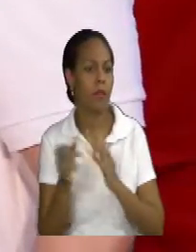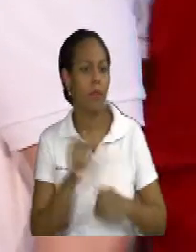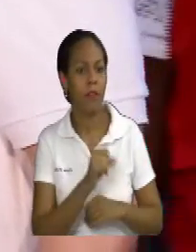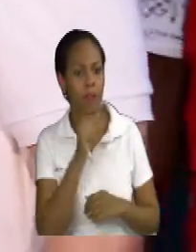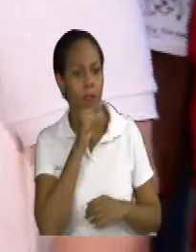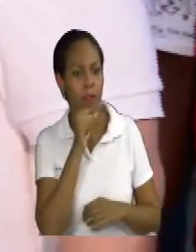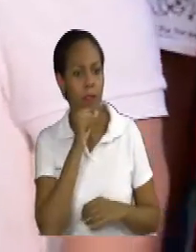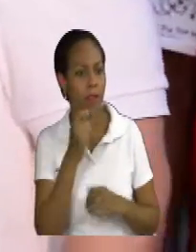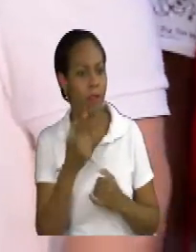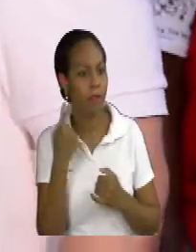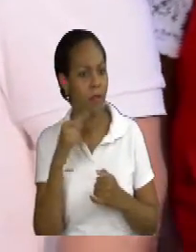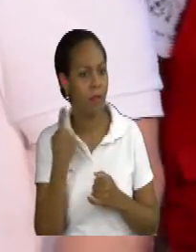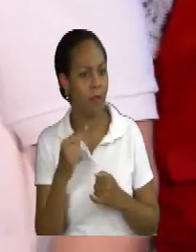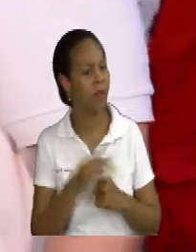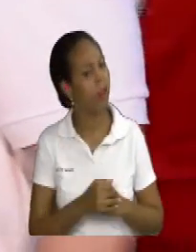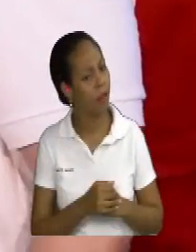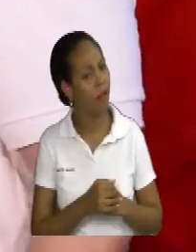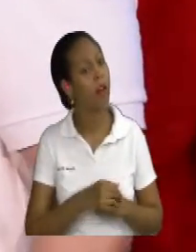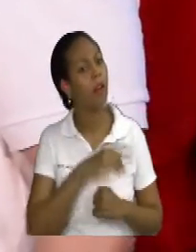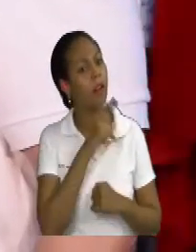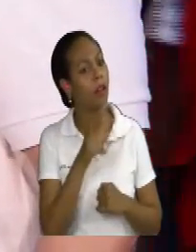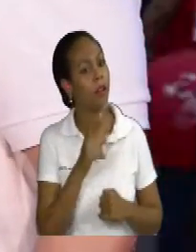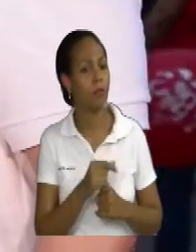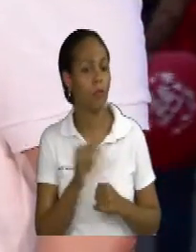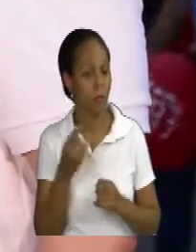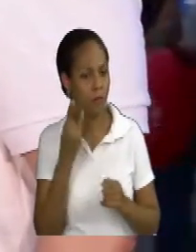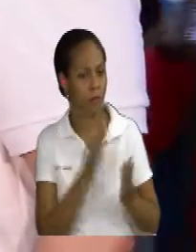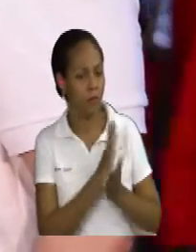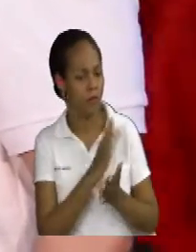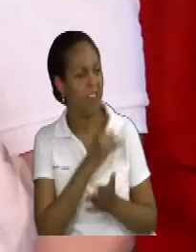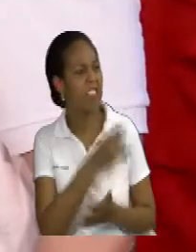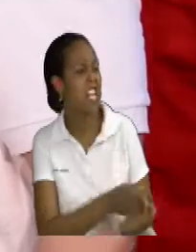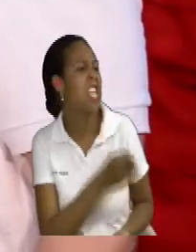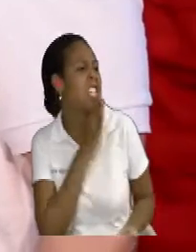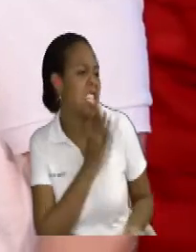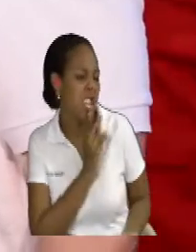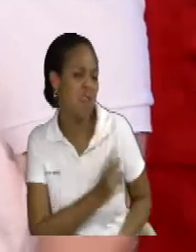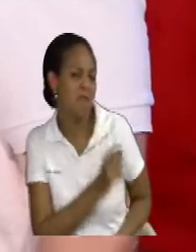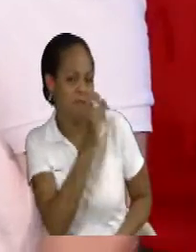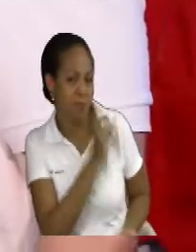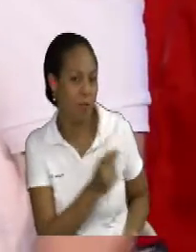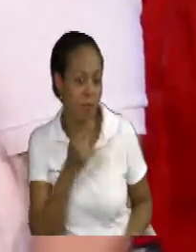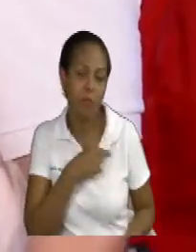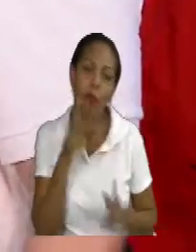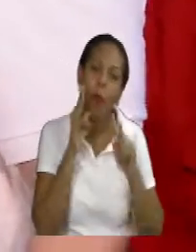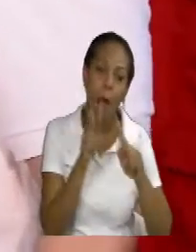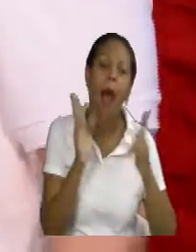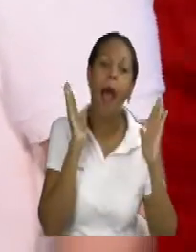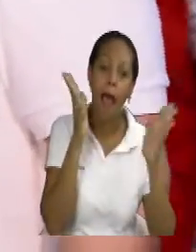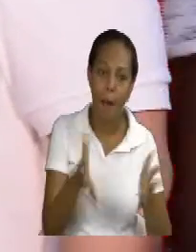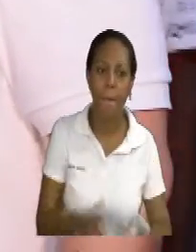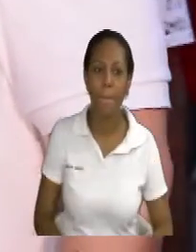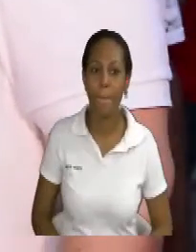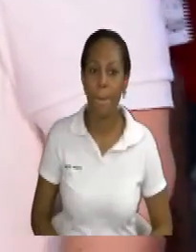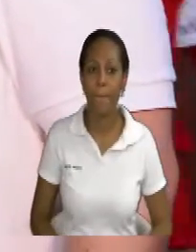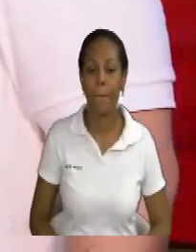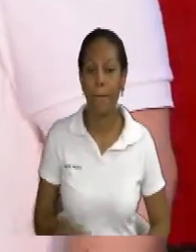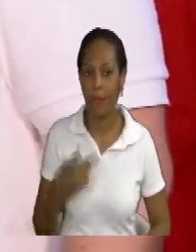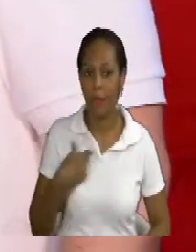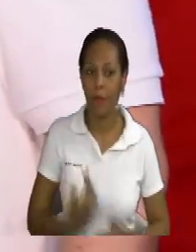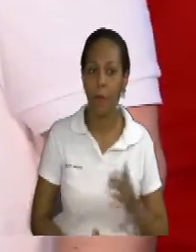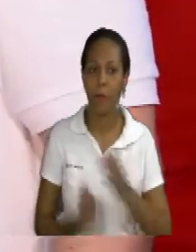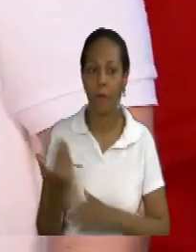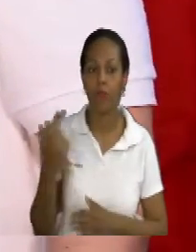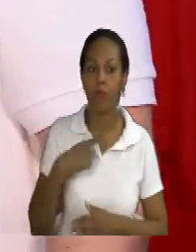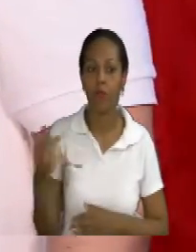están viendo en estos momentos, algo de su hoja de vida para que ellas también se enamoren de usted. Jennifer, yo empecé como presidente